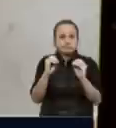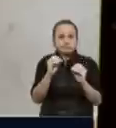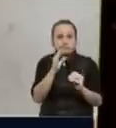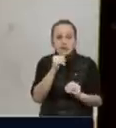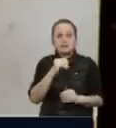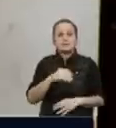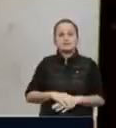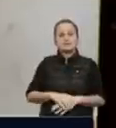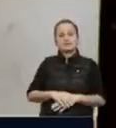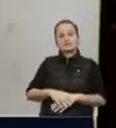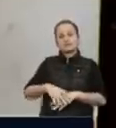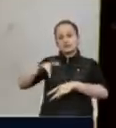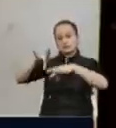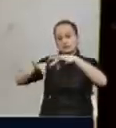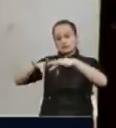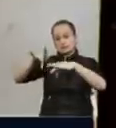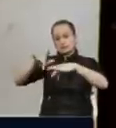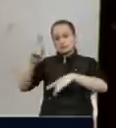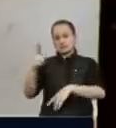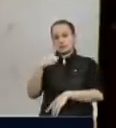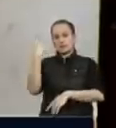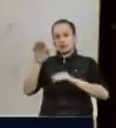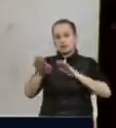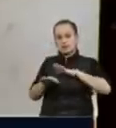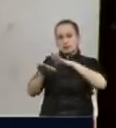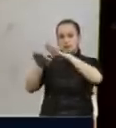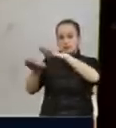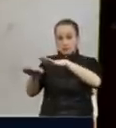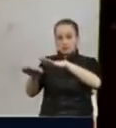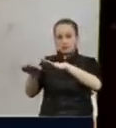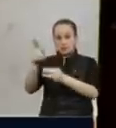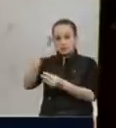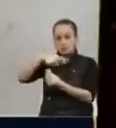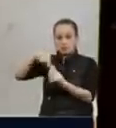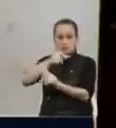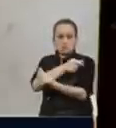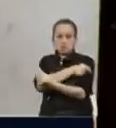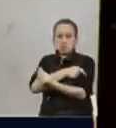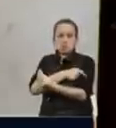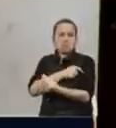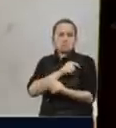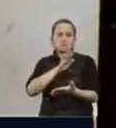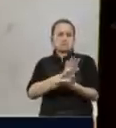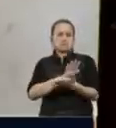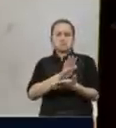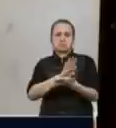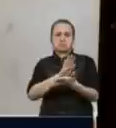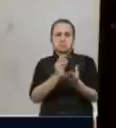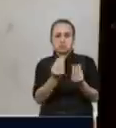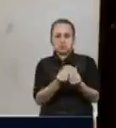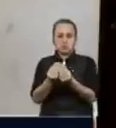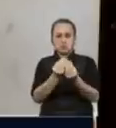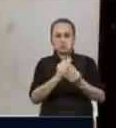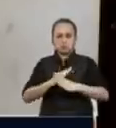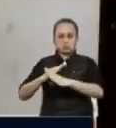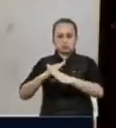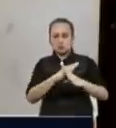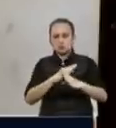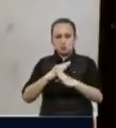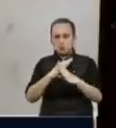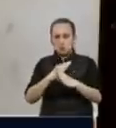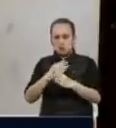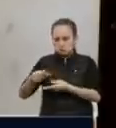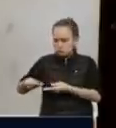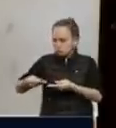del secretario general en la misión de verificación decía que no tenía que presentar al Consejo de Seguridad porque no